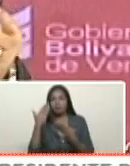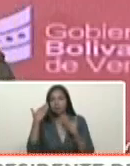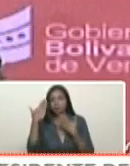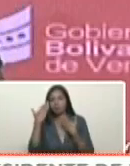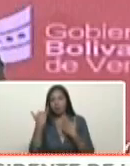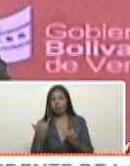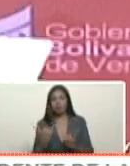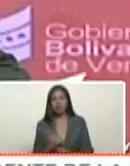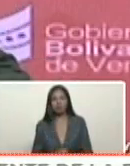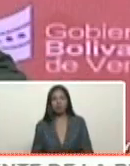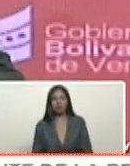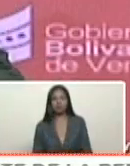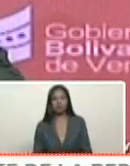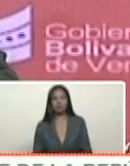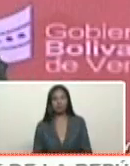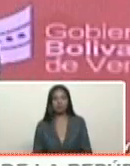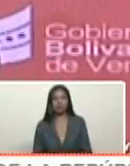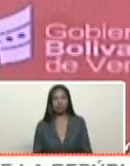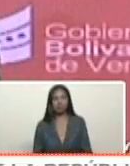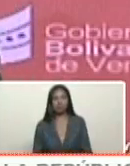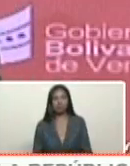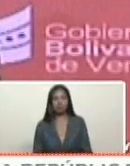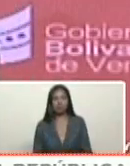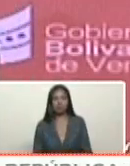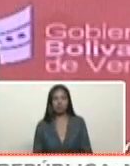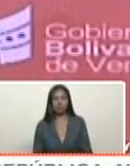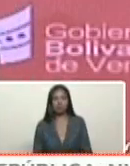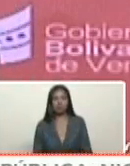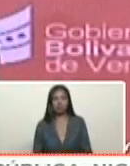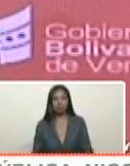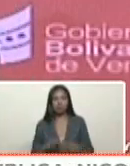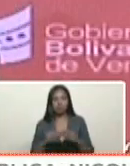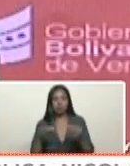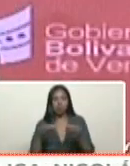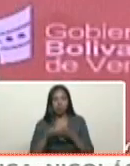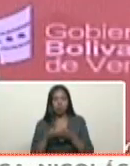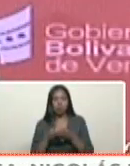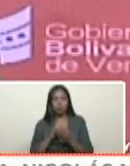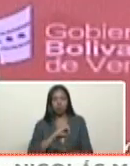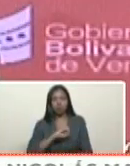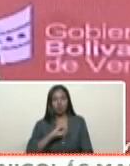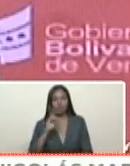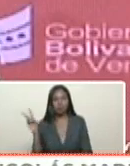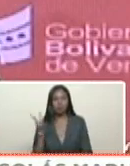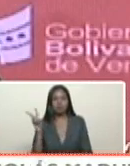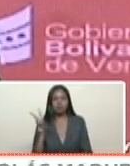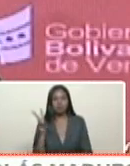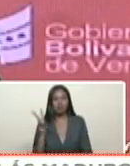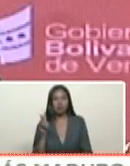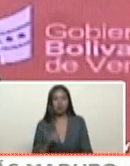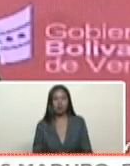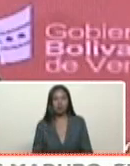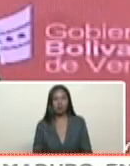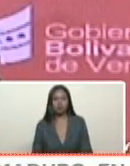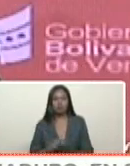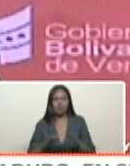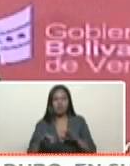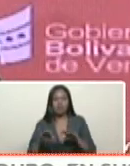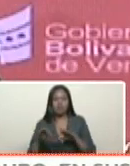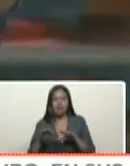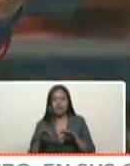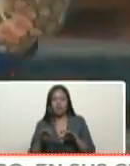a todo el secretariado del movimiento Somos Venezuela, a Marjorie Moreno, secretaria